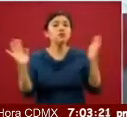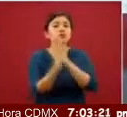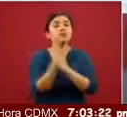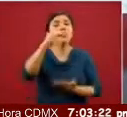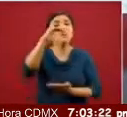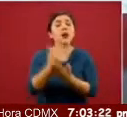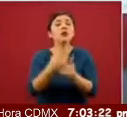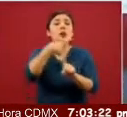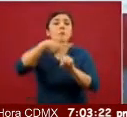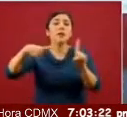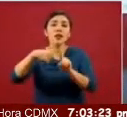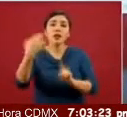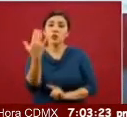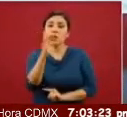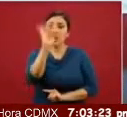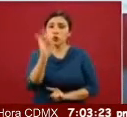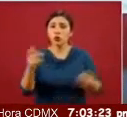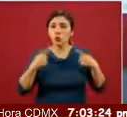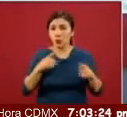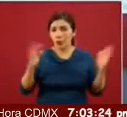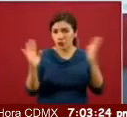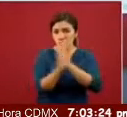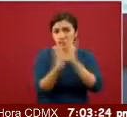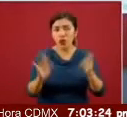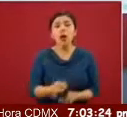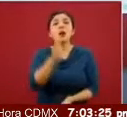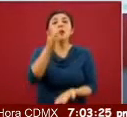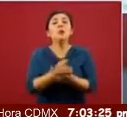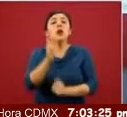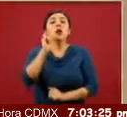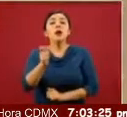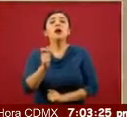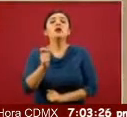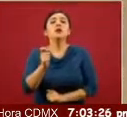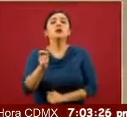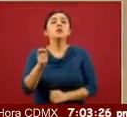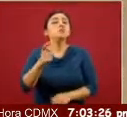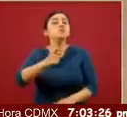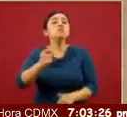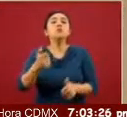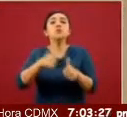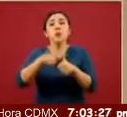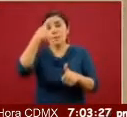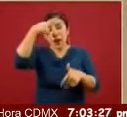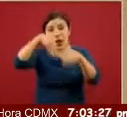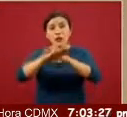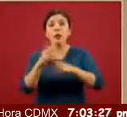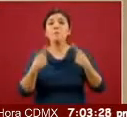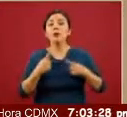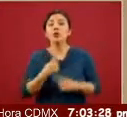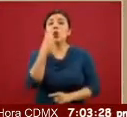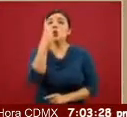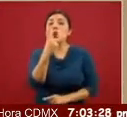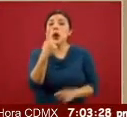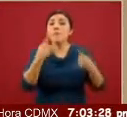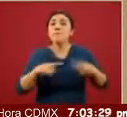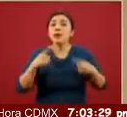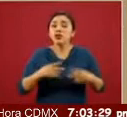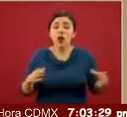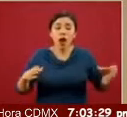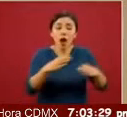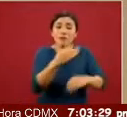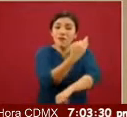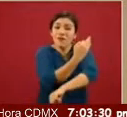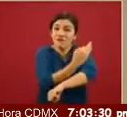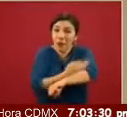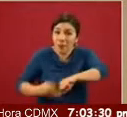mitad, 50%, y principalmente solo permitiendo el ingreso de una persona por cada núcleo